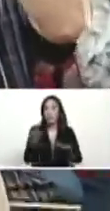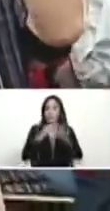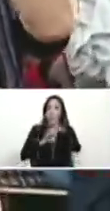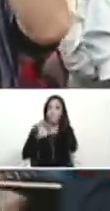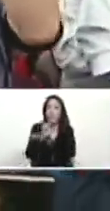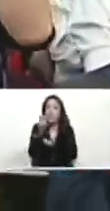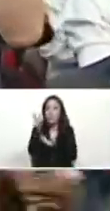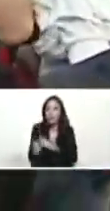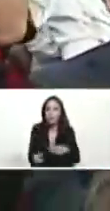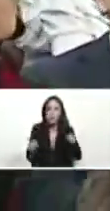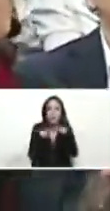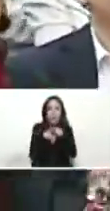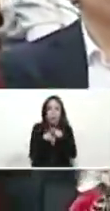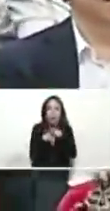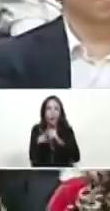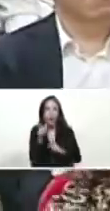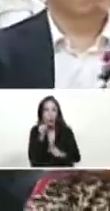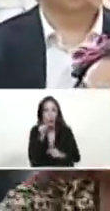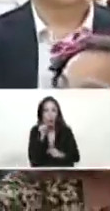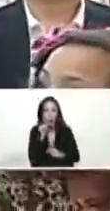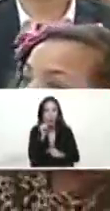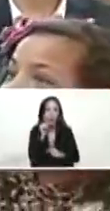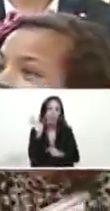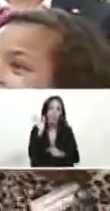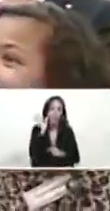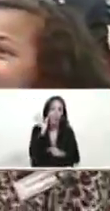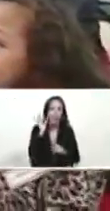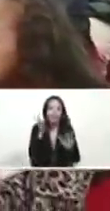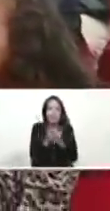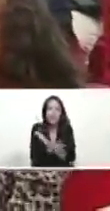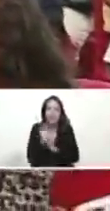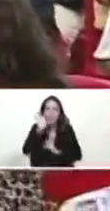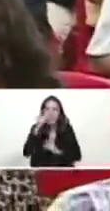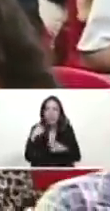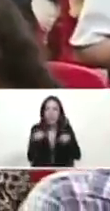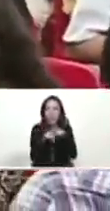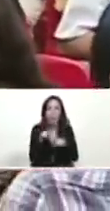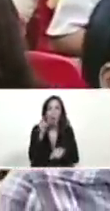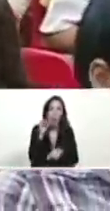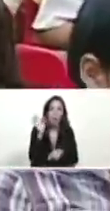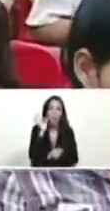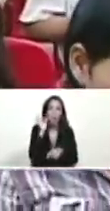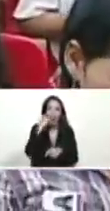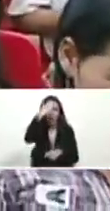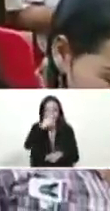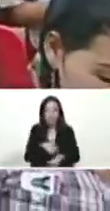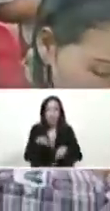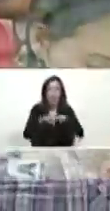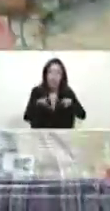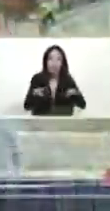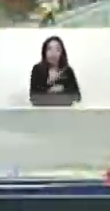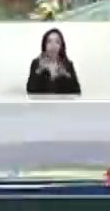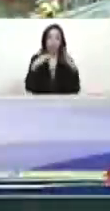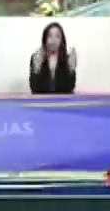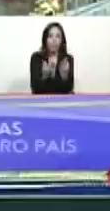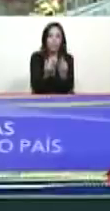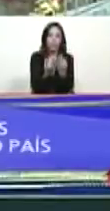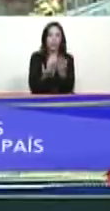hombre, muchacho. La patria es la mujer, muchacho. La patria es el niño, la patria es la